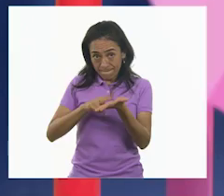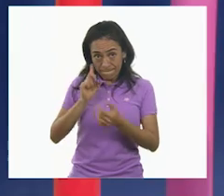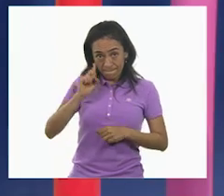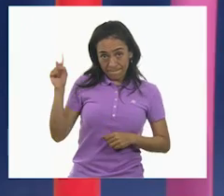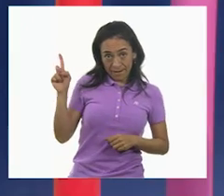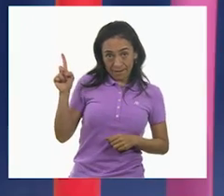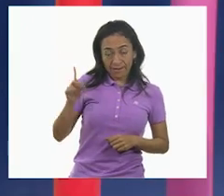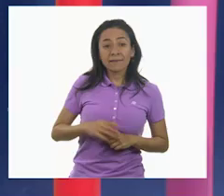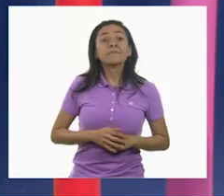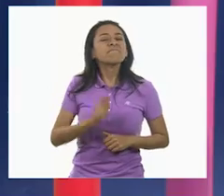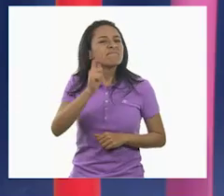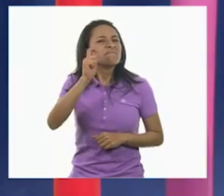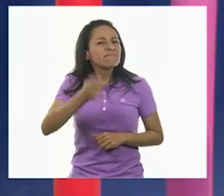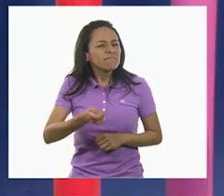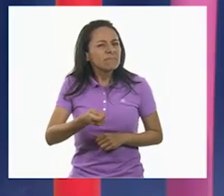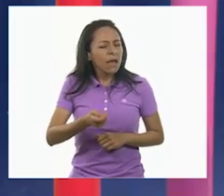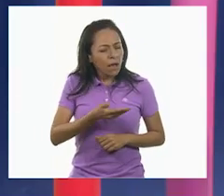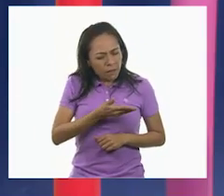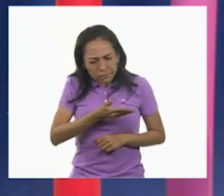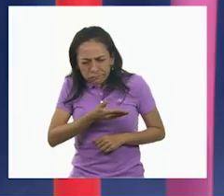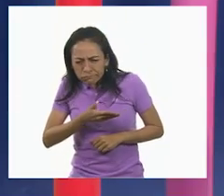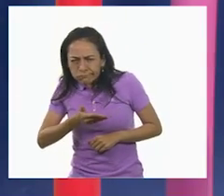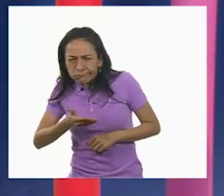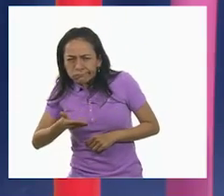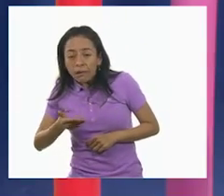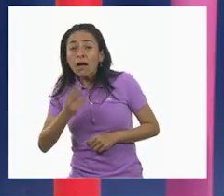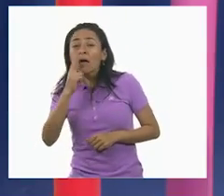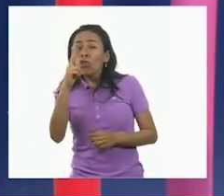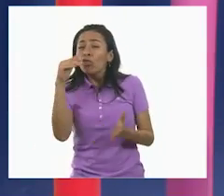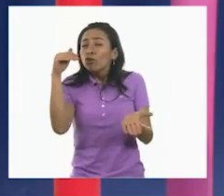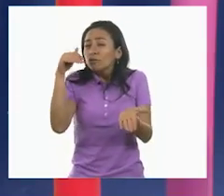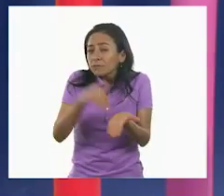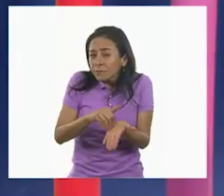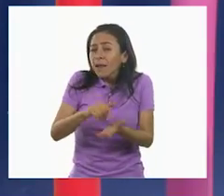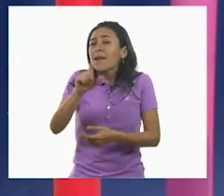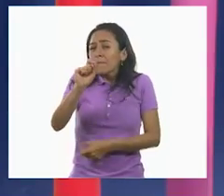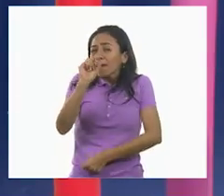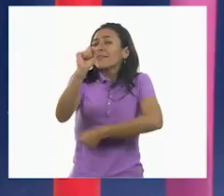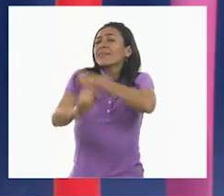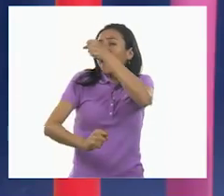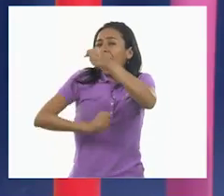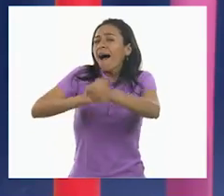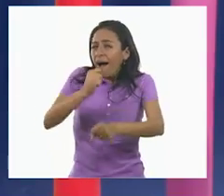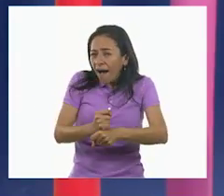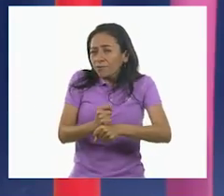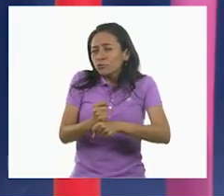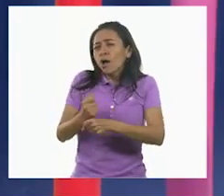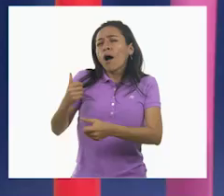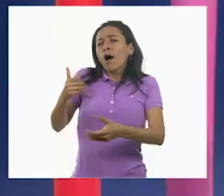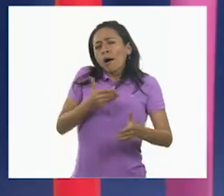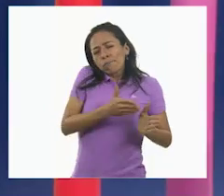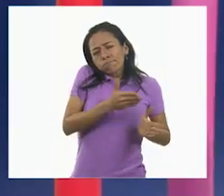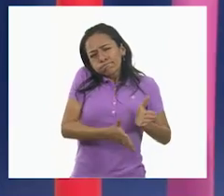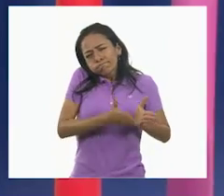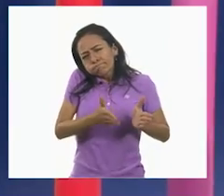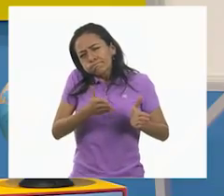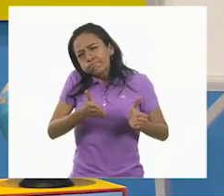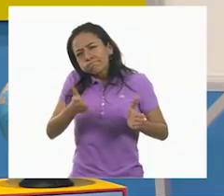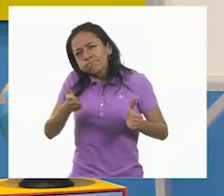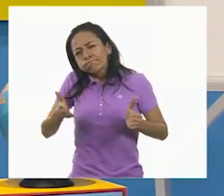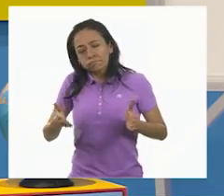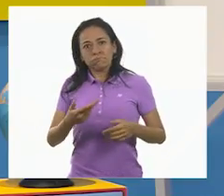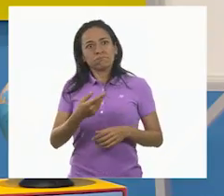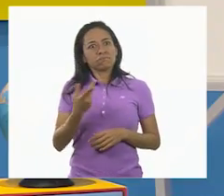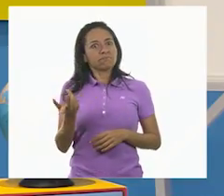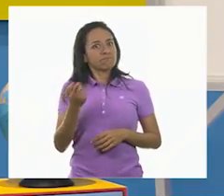podemos observar que han transcurrido 2020 años. Fíjate nada más qué interesante.